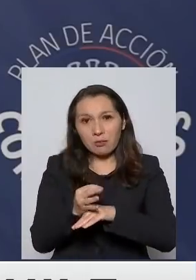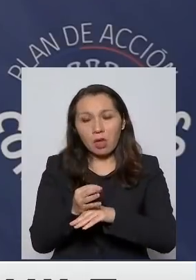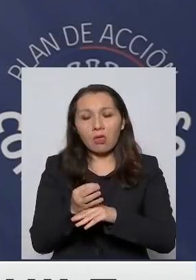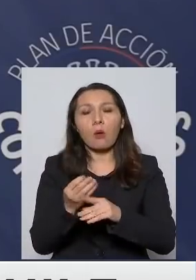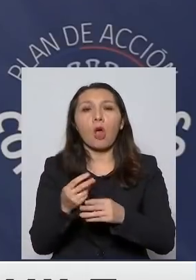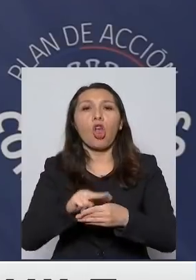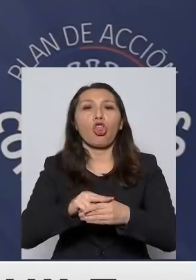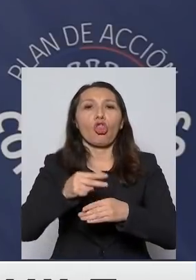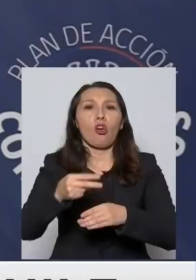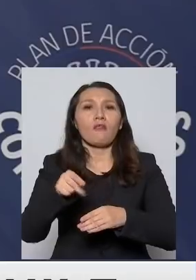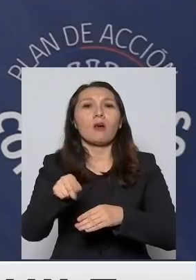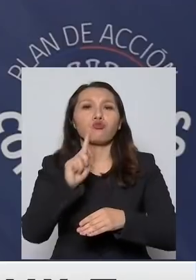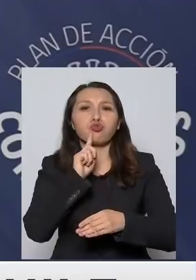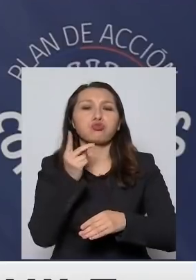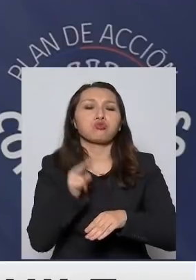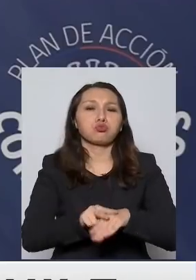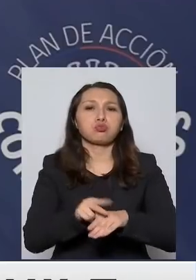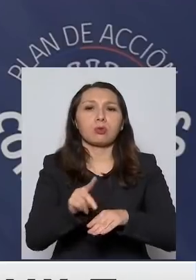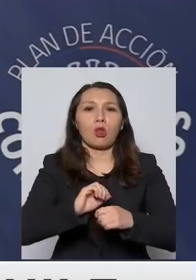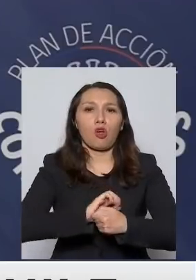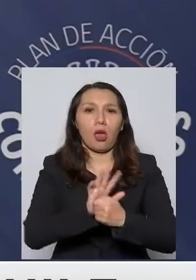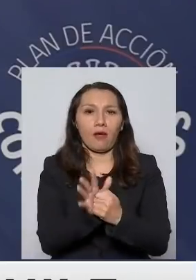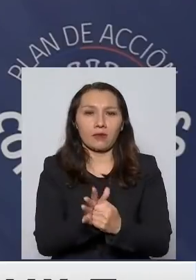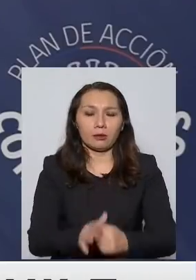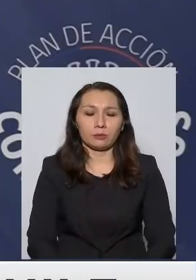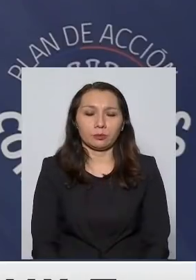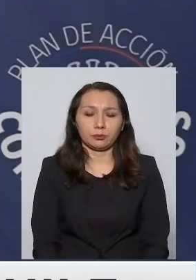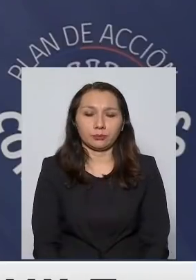tenían anteriormente.